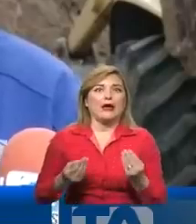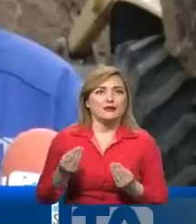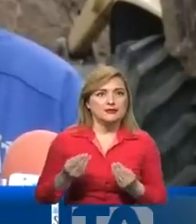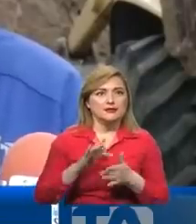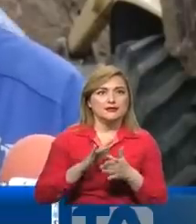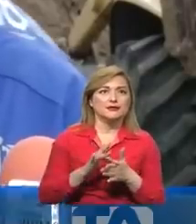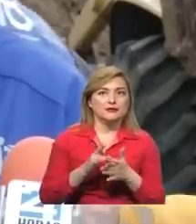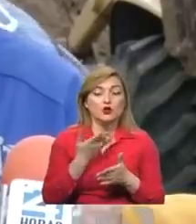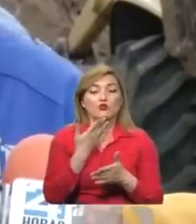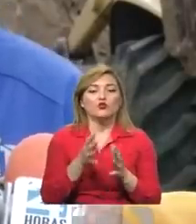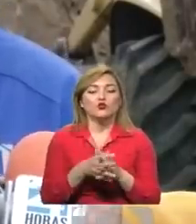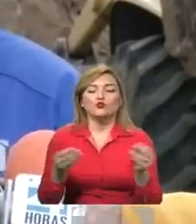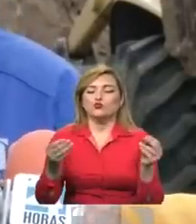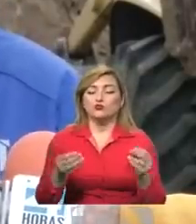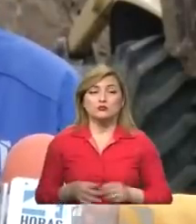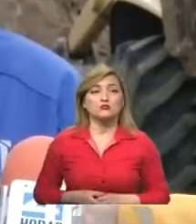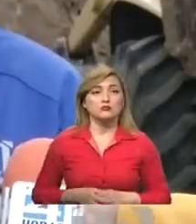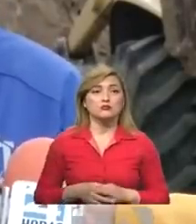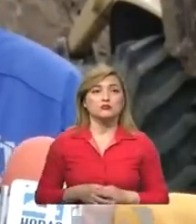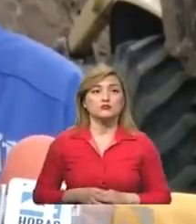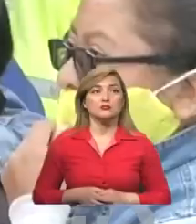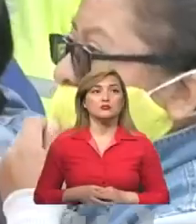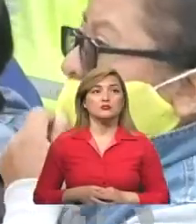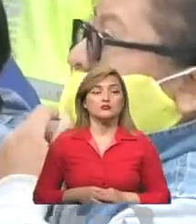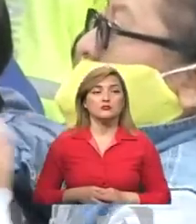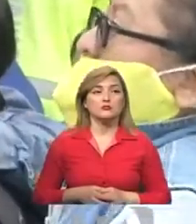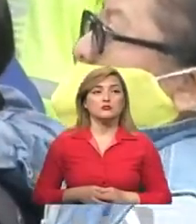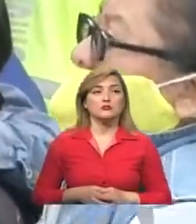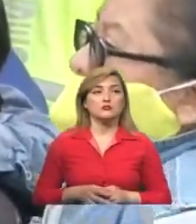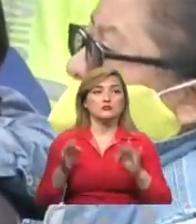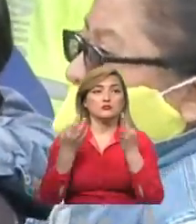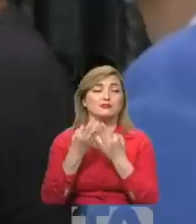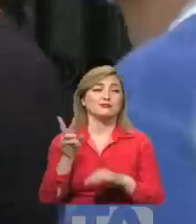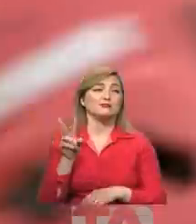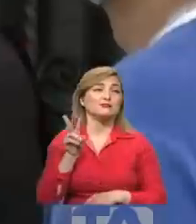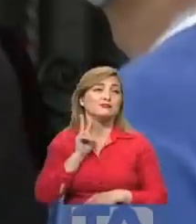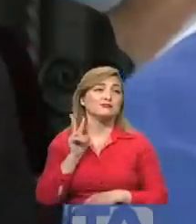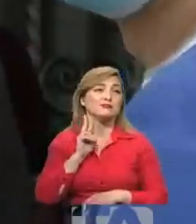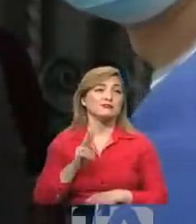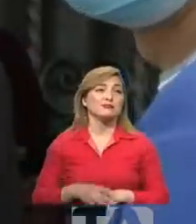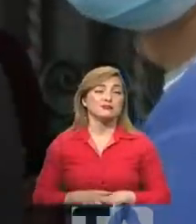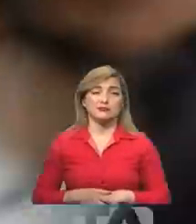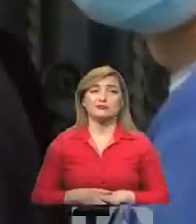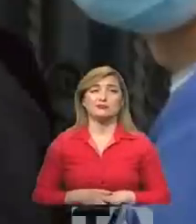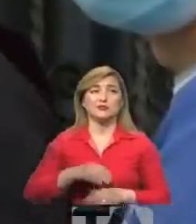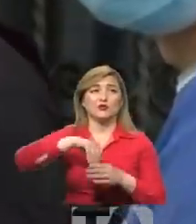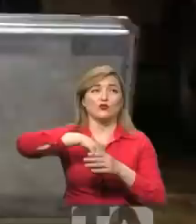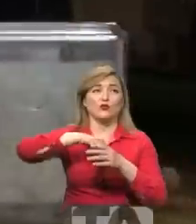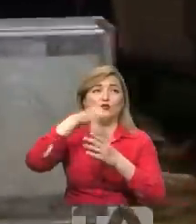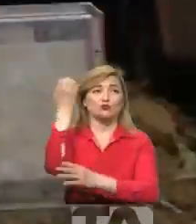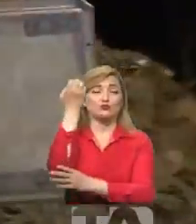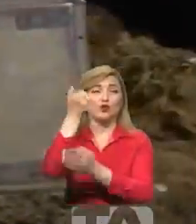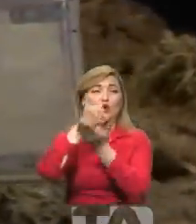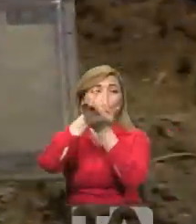y el peligro que corre en este talud, igualmente con las viviendas. Y para los familiares de los fallecidos, se activará el Fondo de Emergencias y de